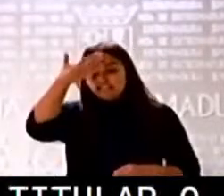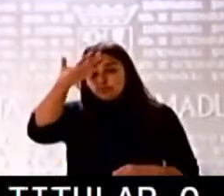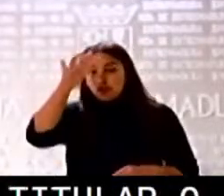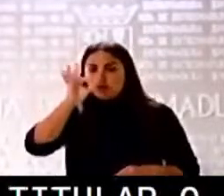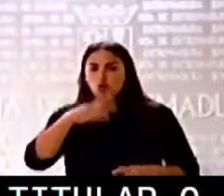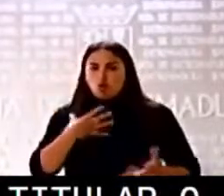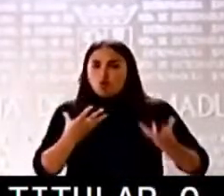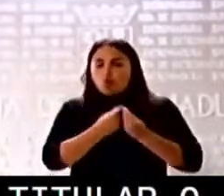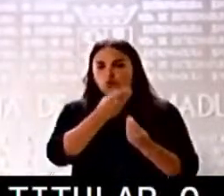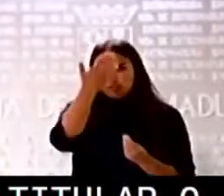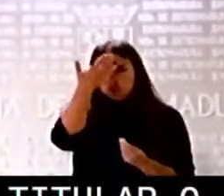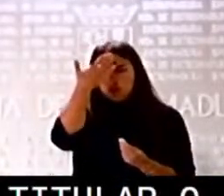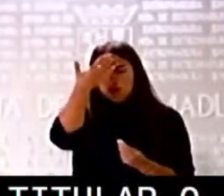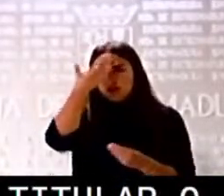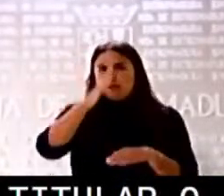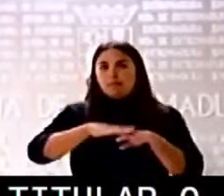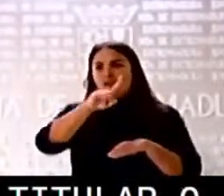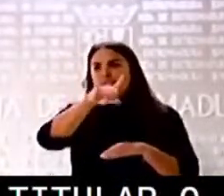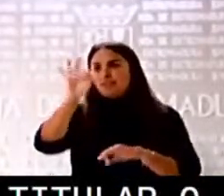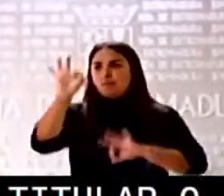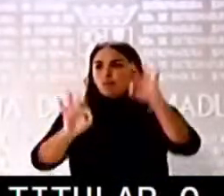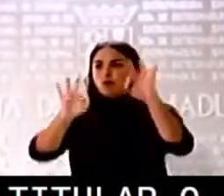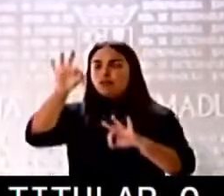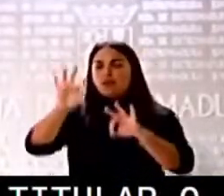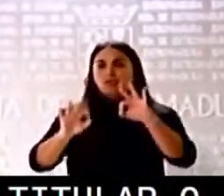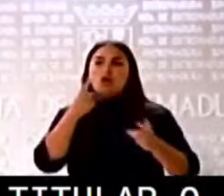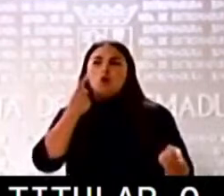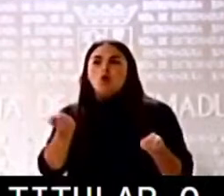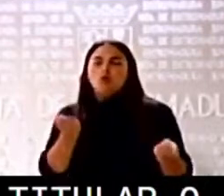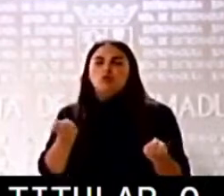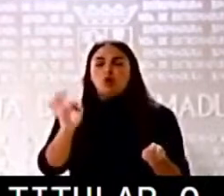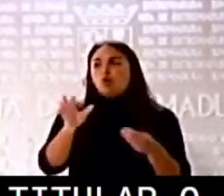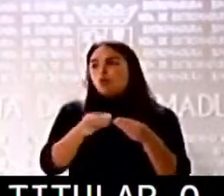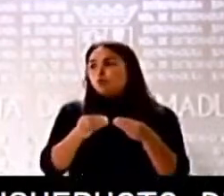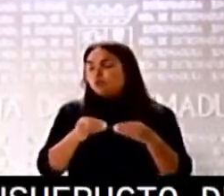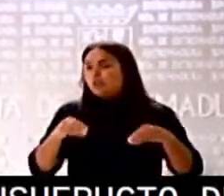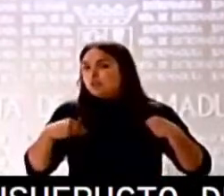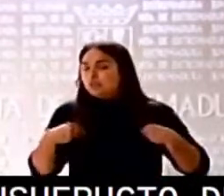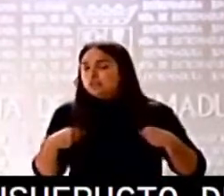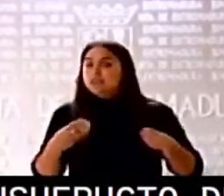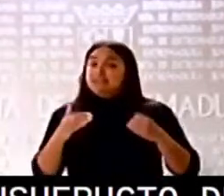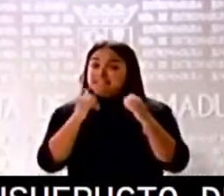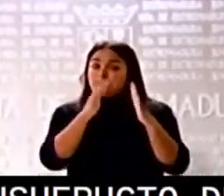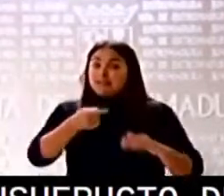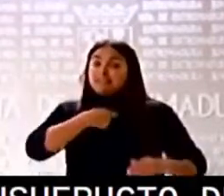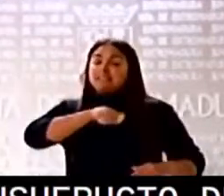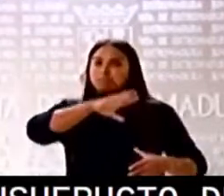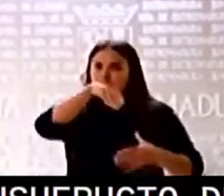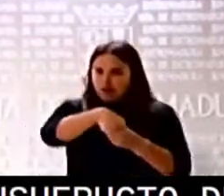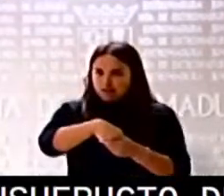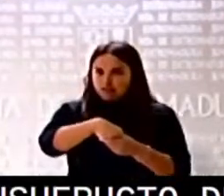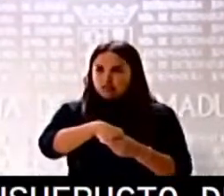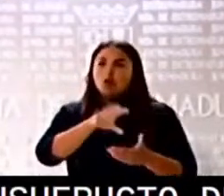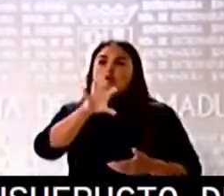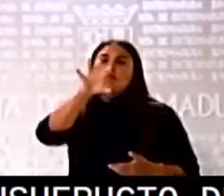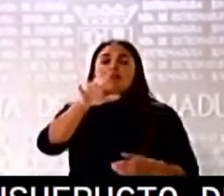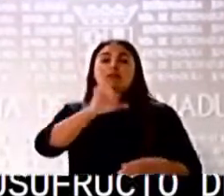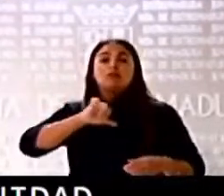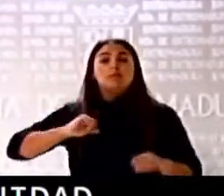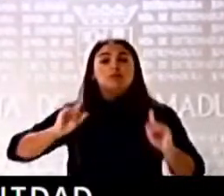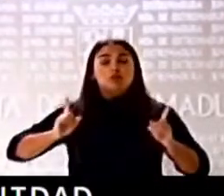cotitular del 100% de pleno dominio o usufructo de alguna vivienda en España, no solo en la comunidad